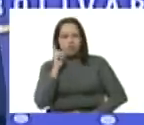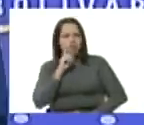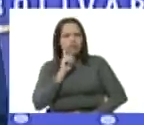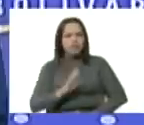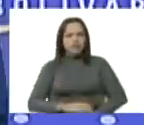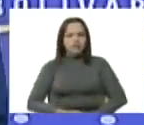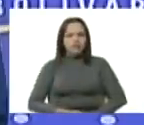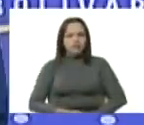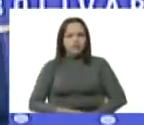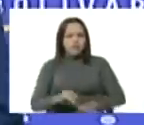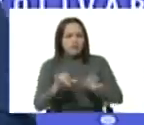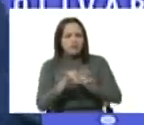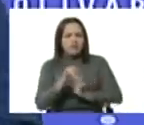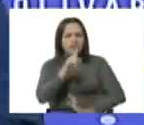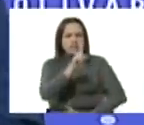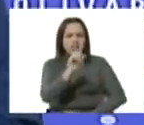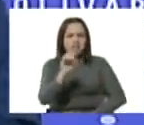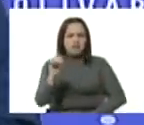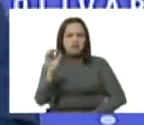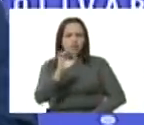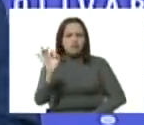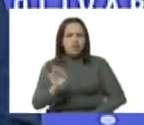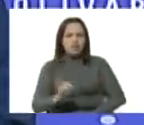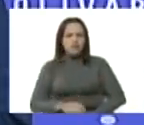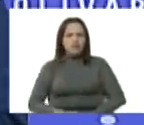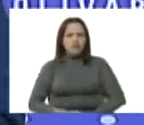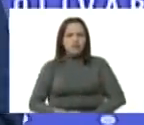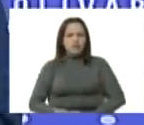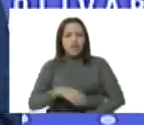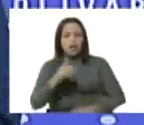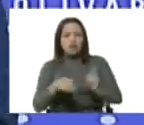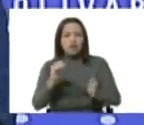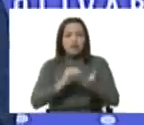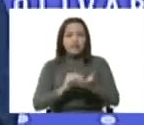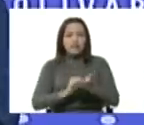casi 100% de subsidio, y a veces pasa de subsidio